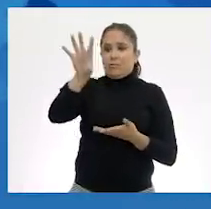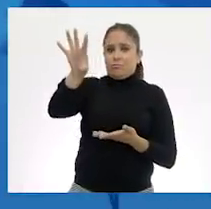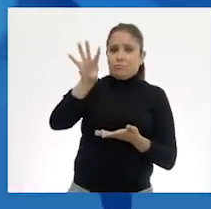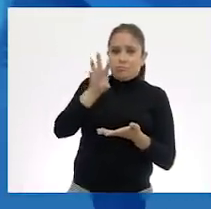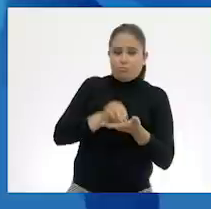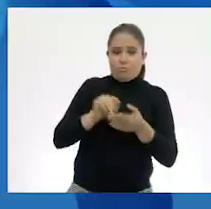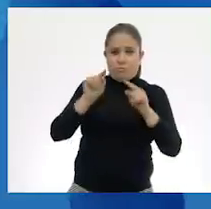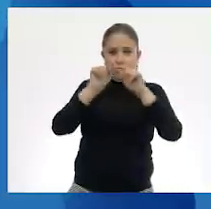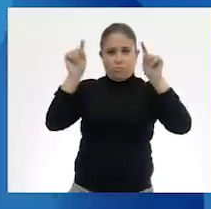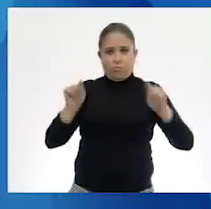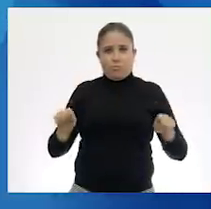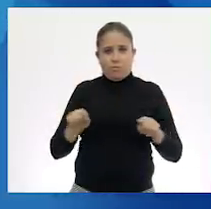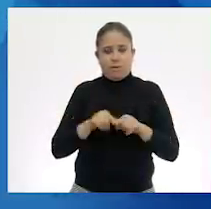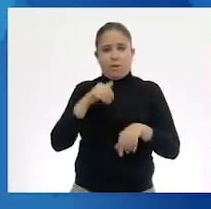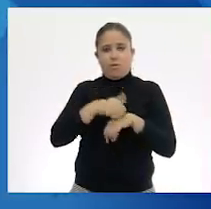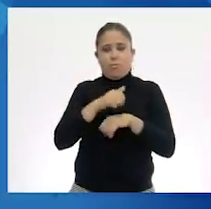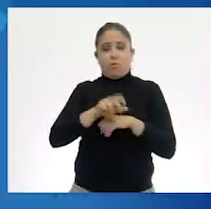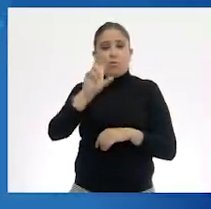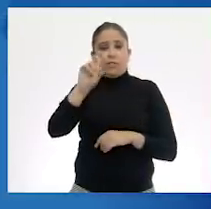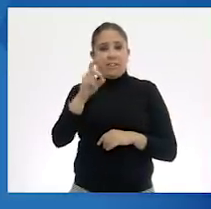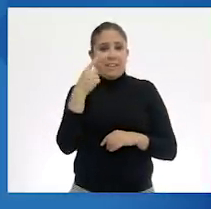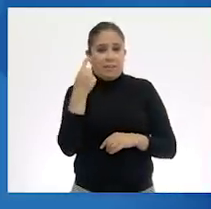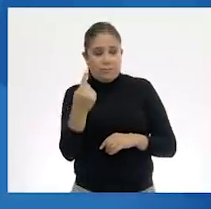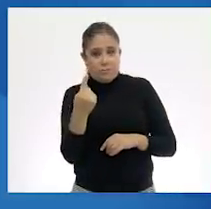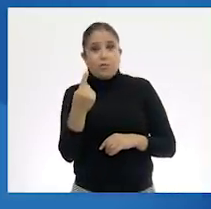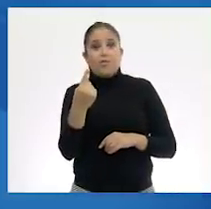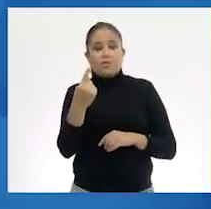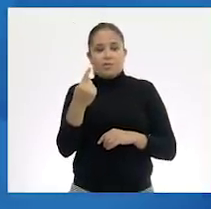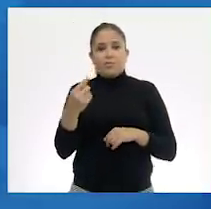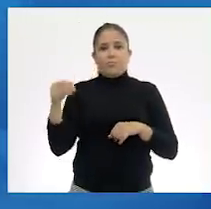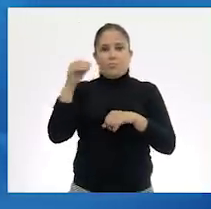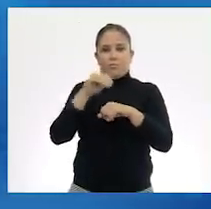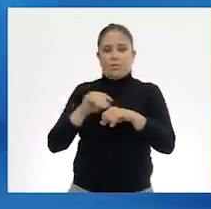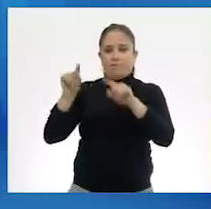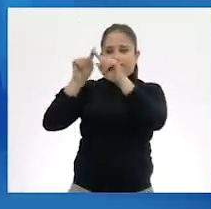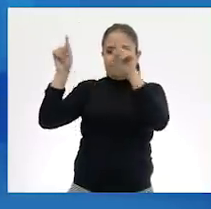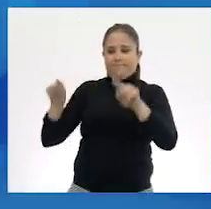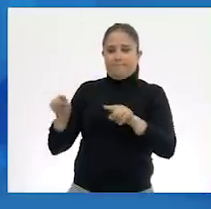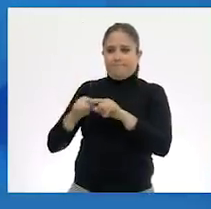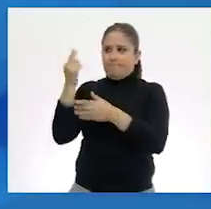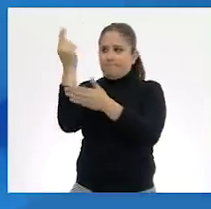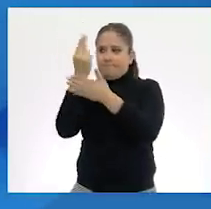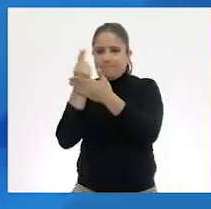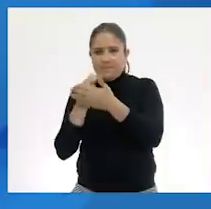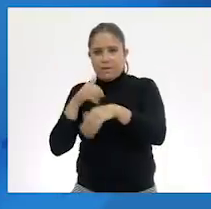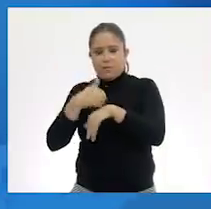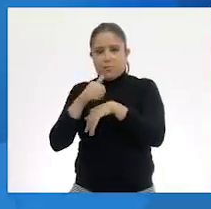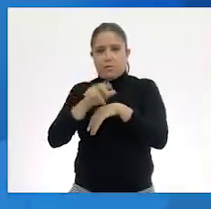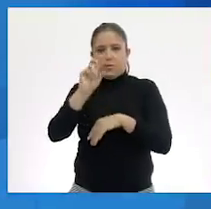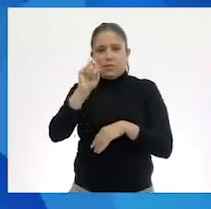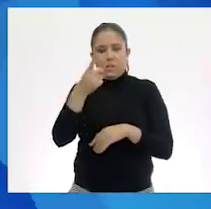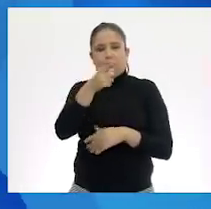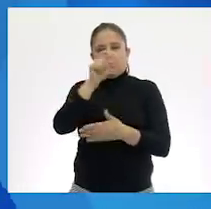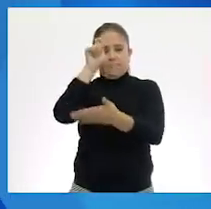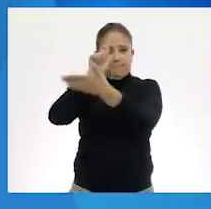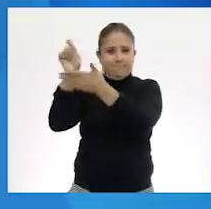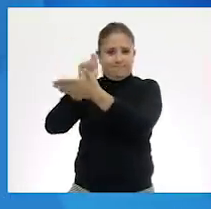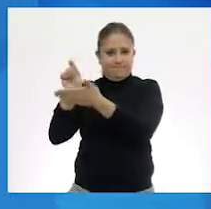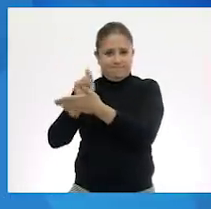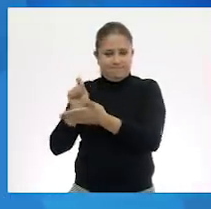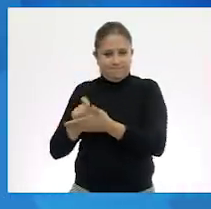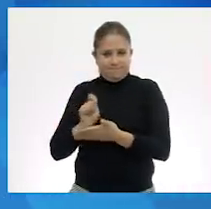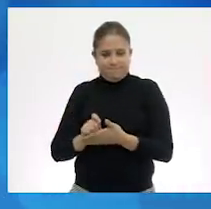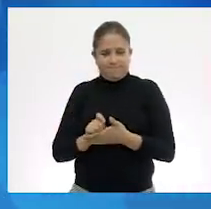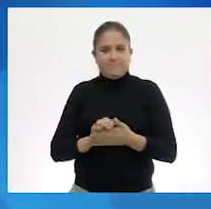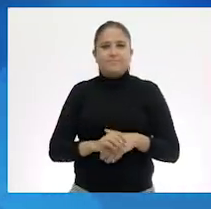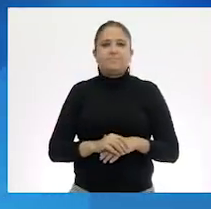el cuadro que viene en la página 31. Vamos a poner el cuadro de la página 31 y vamos a empezar a anotarlo, ¿ok? En muy